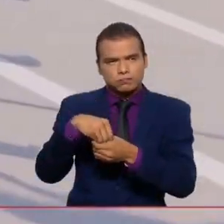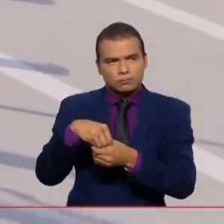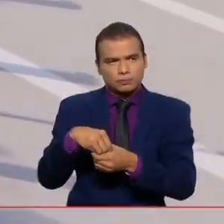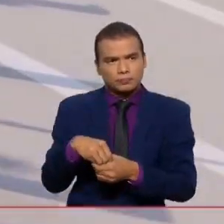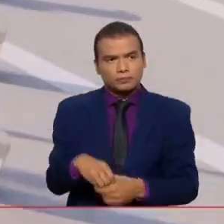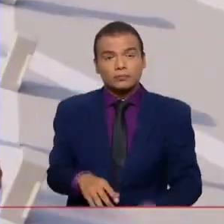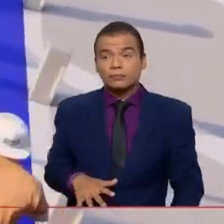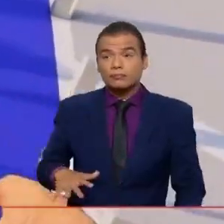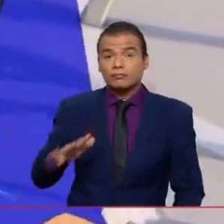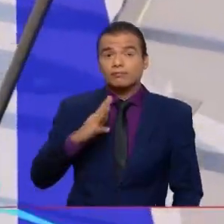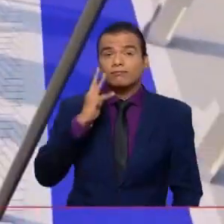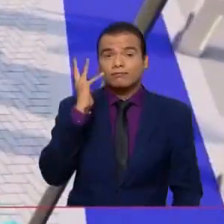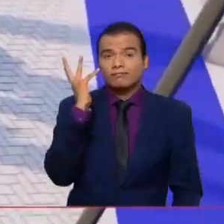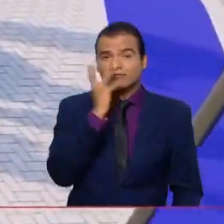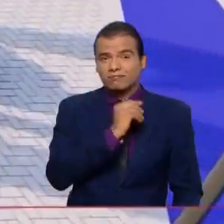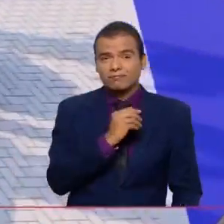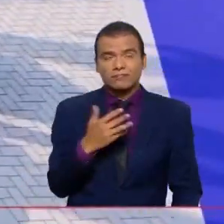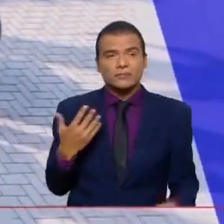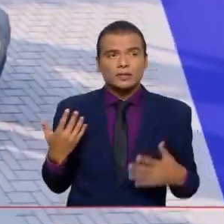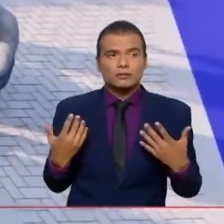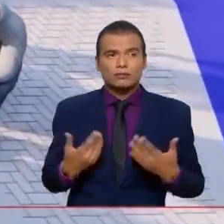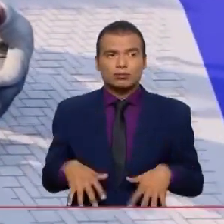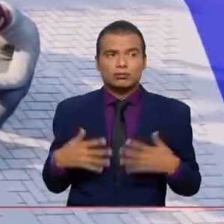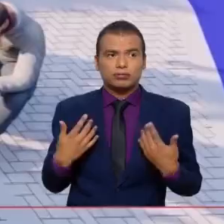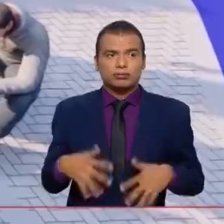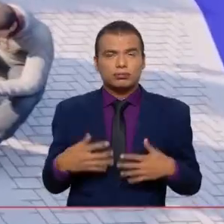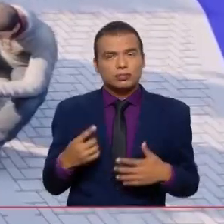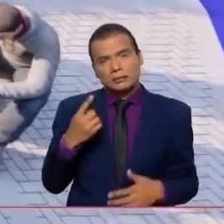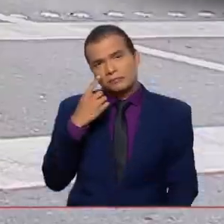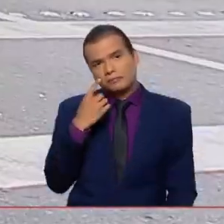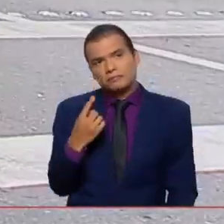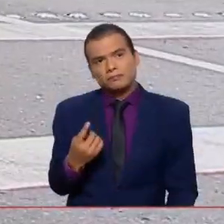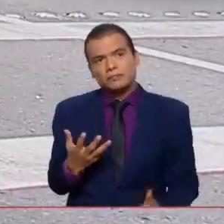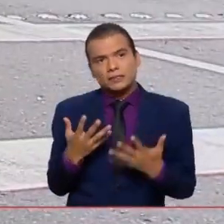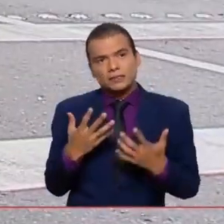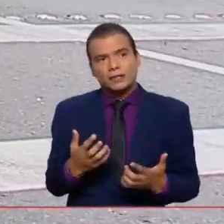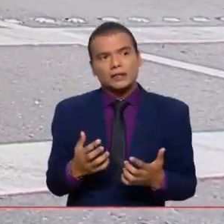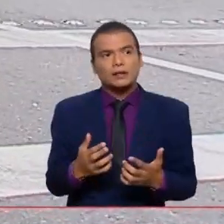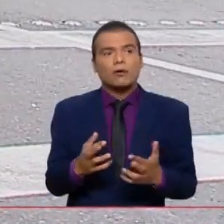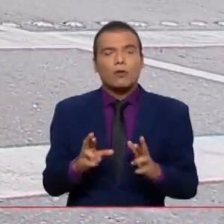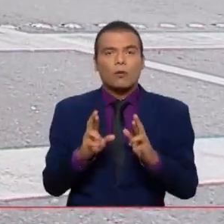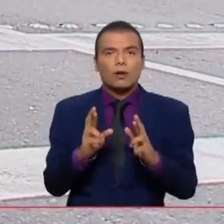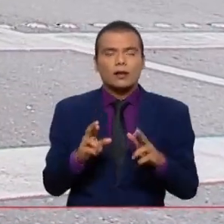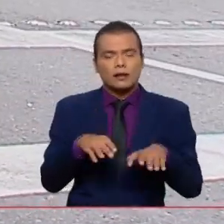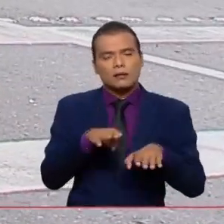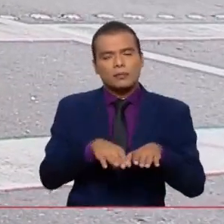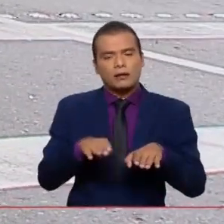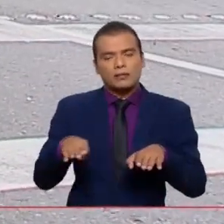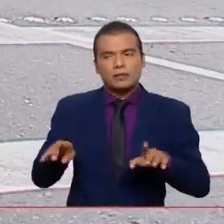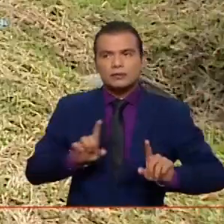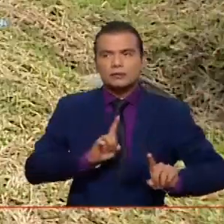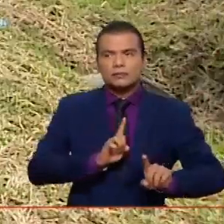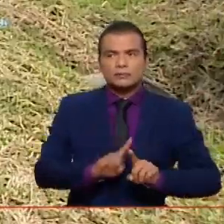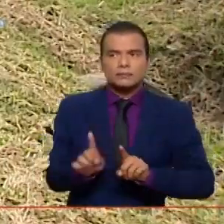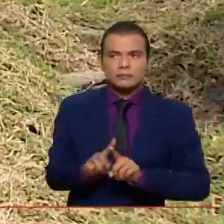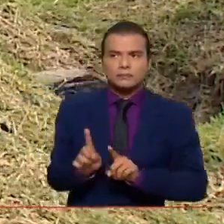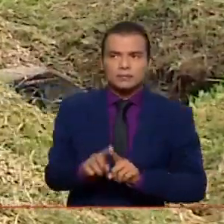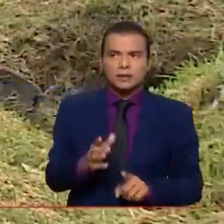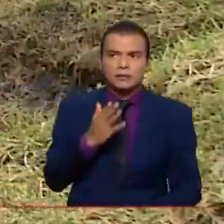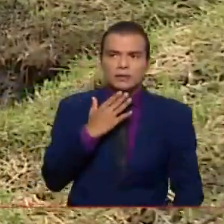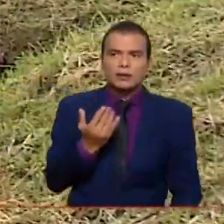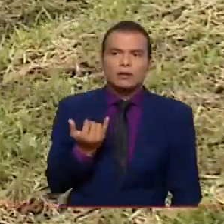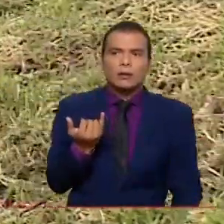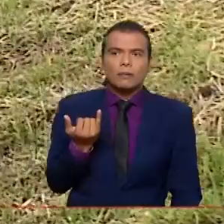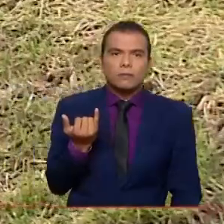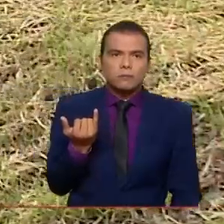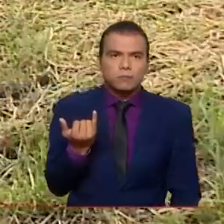quedar embellecido. La idea es que tenga buenos parqueaderos para que haya mayor